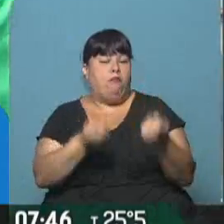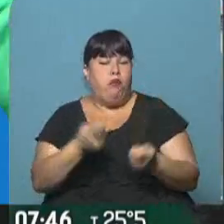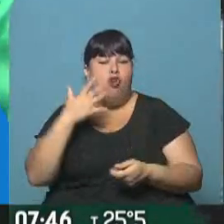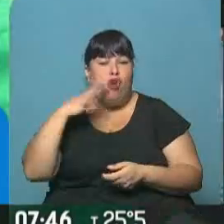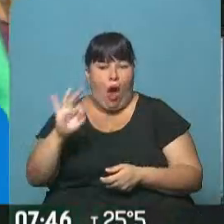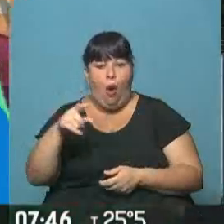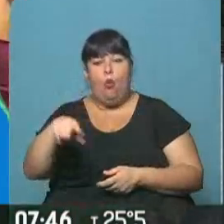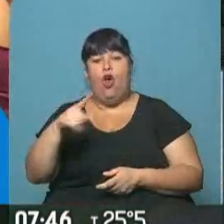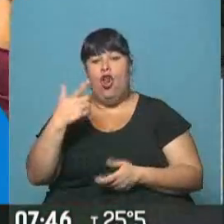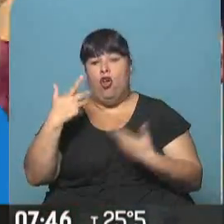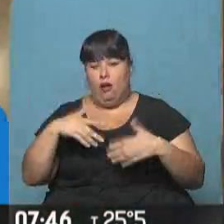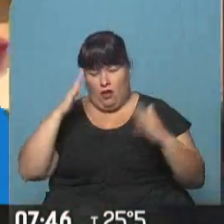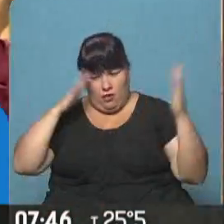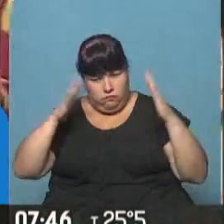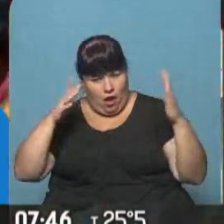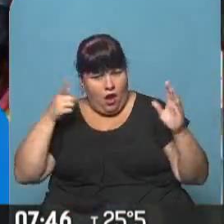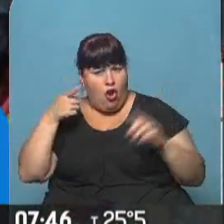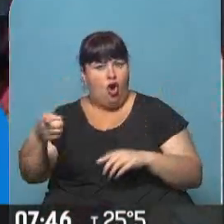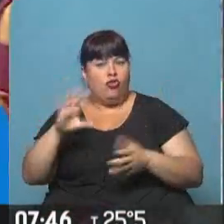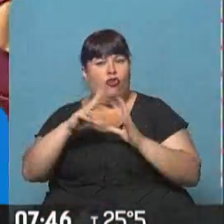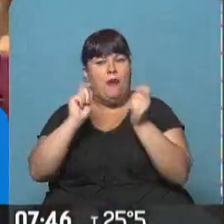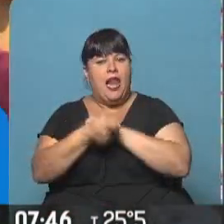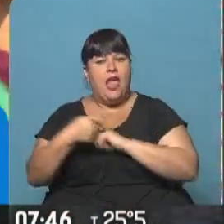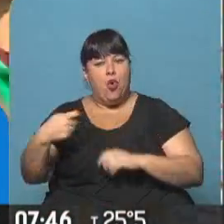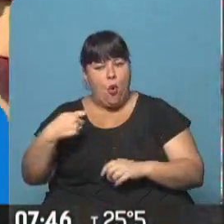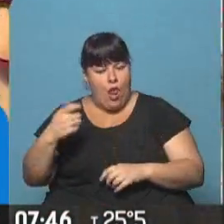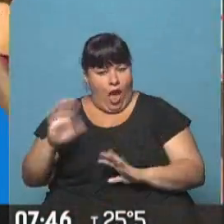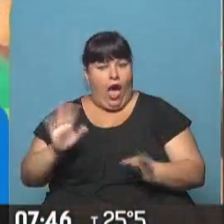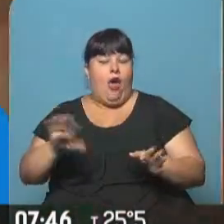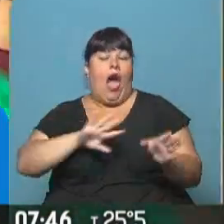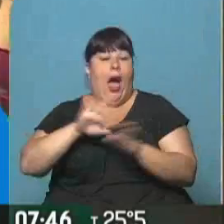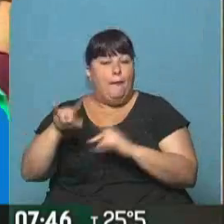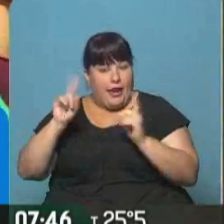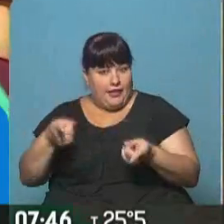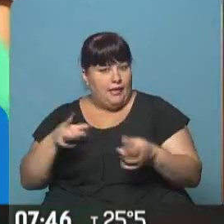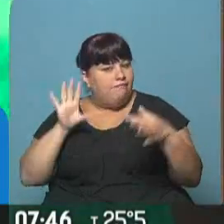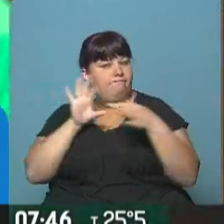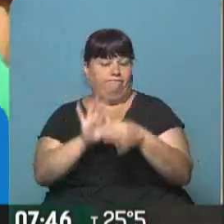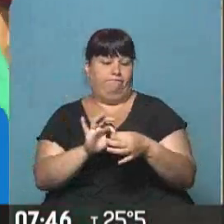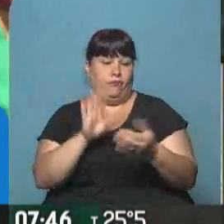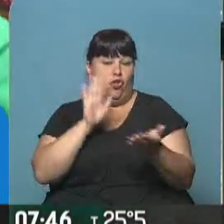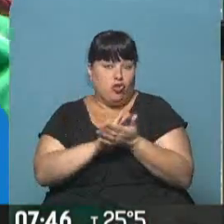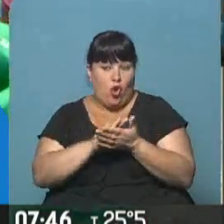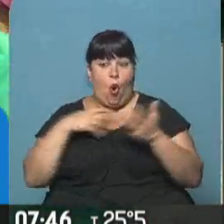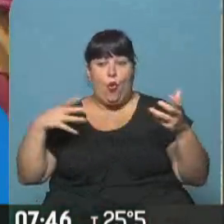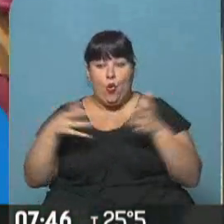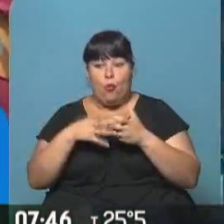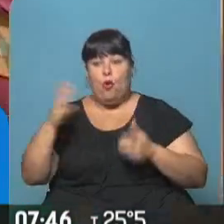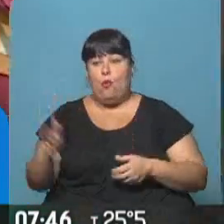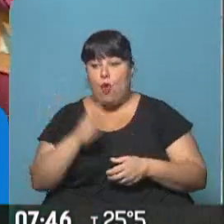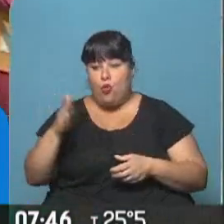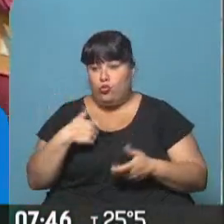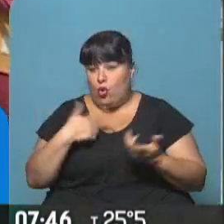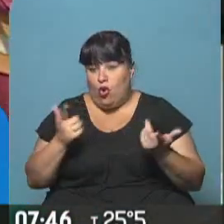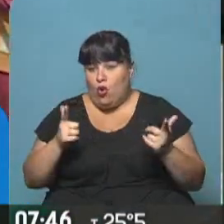los abuelos que han sufrido un batacazo fuerte con el tema de la reforma previsional y por otro lado ligarlo al sector de los pequeños productores